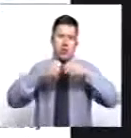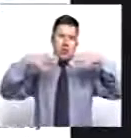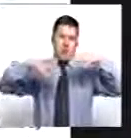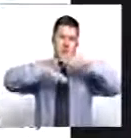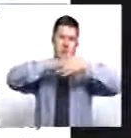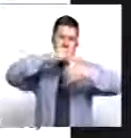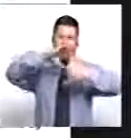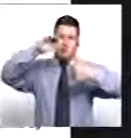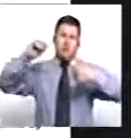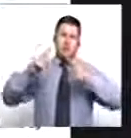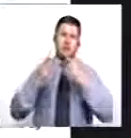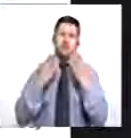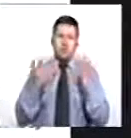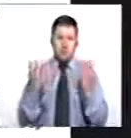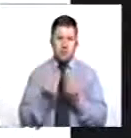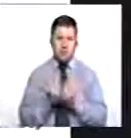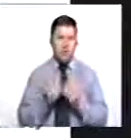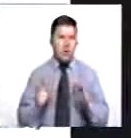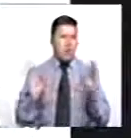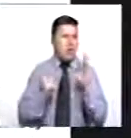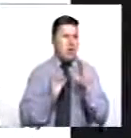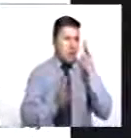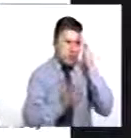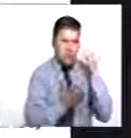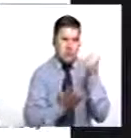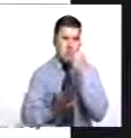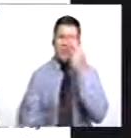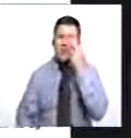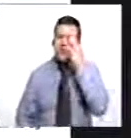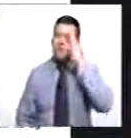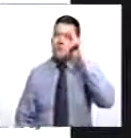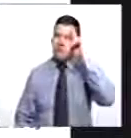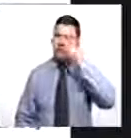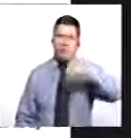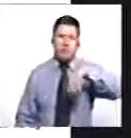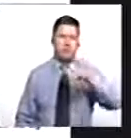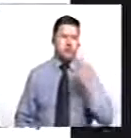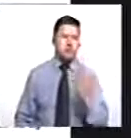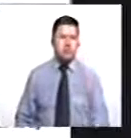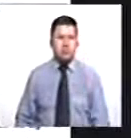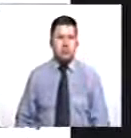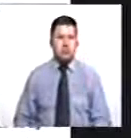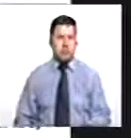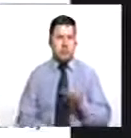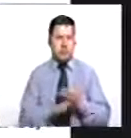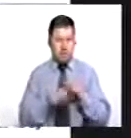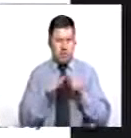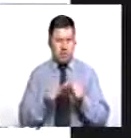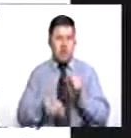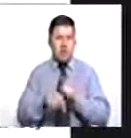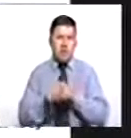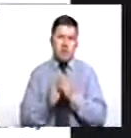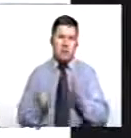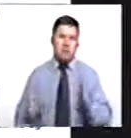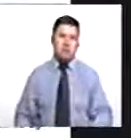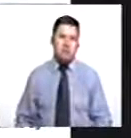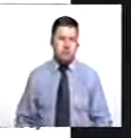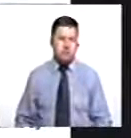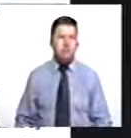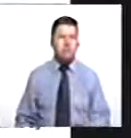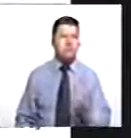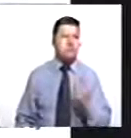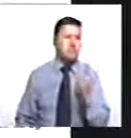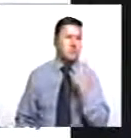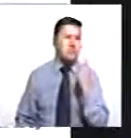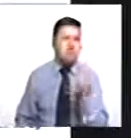Electricaribe no le permite a ningún inversionista razonable hacer una propuesta sostenible en el tiempo. Y ahí, ¿qué quiero